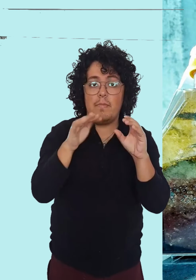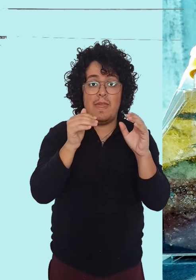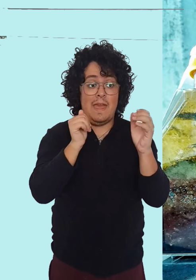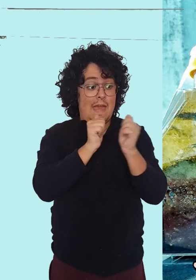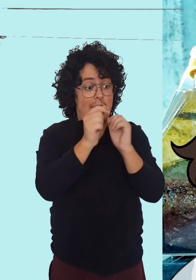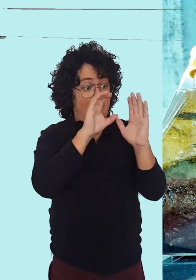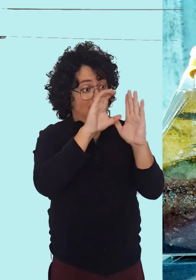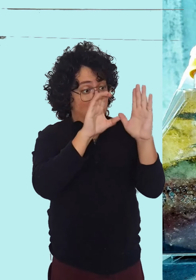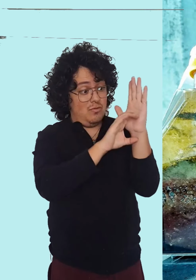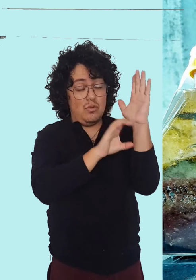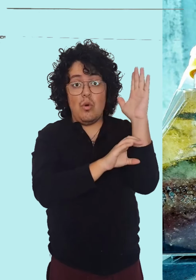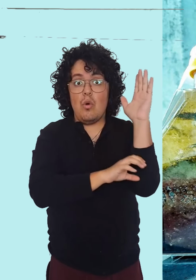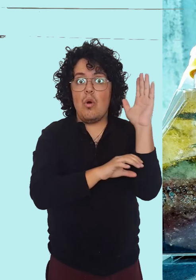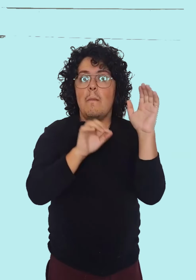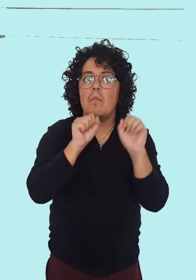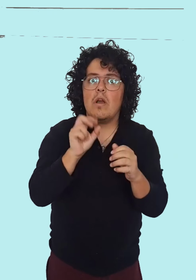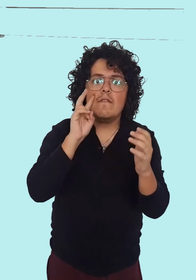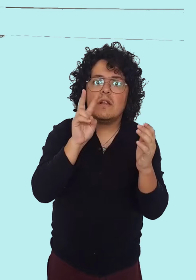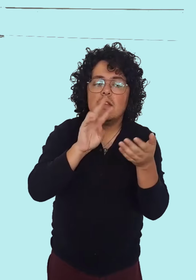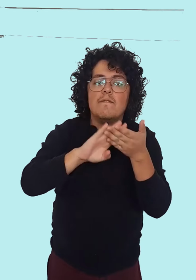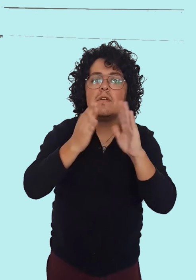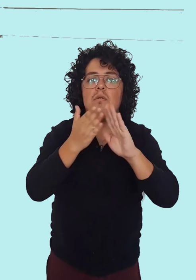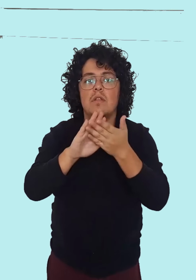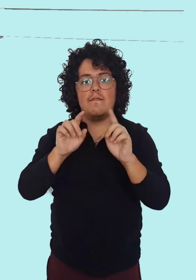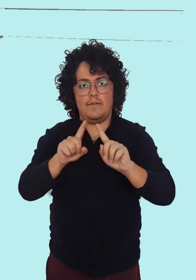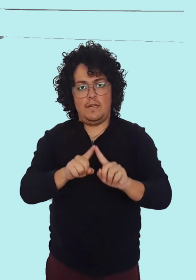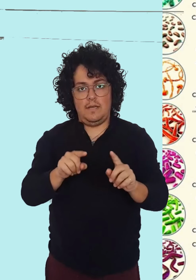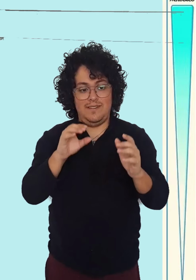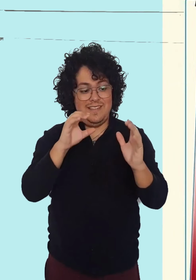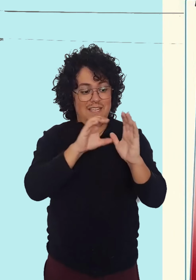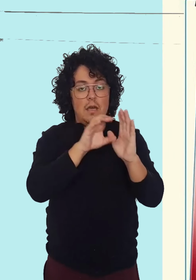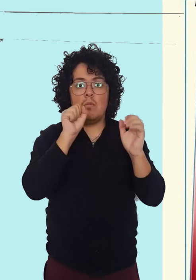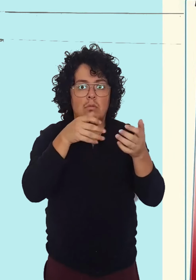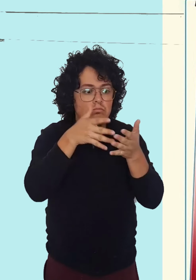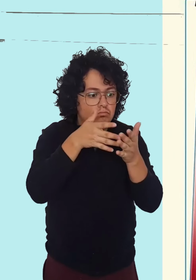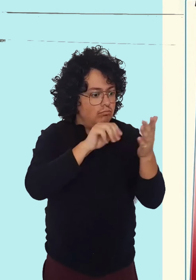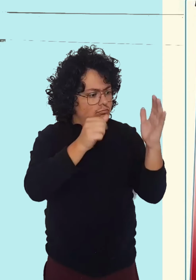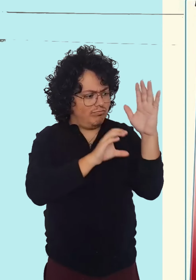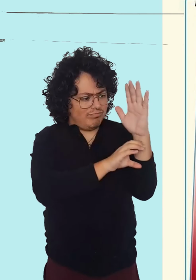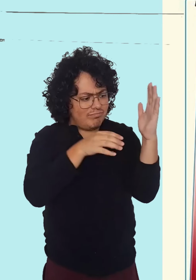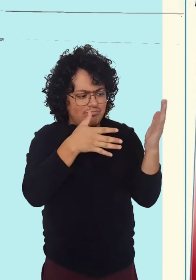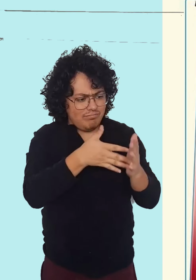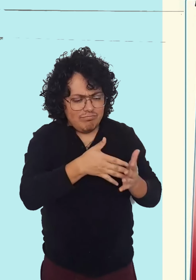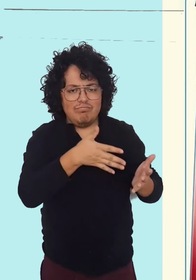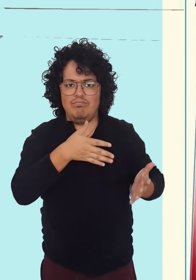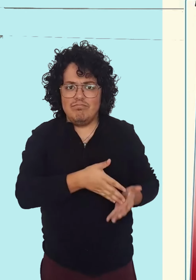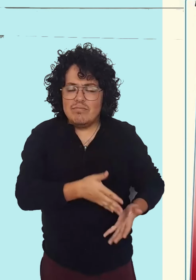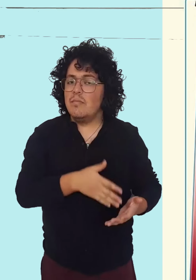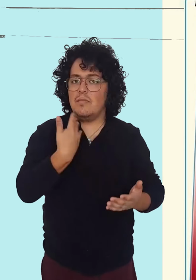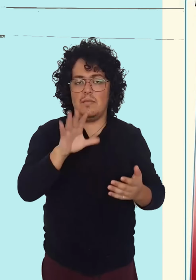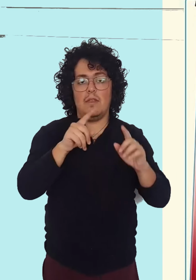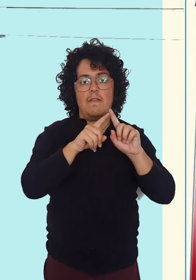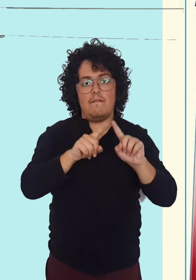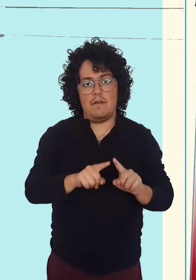pero es biológicamente complejo. De la misma forma, podemos investigar a cada una de las comunidades microbianas que participan